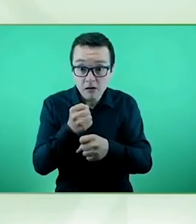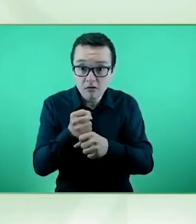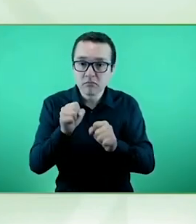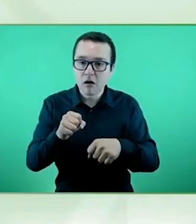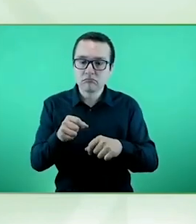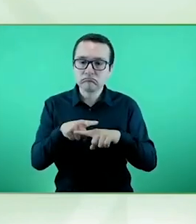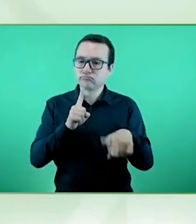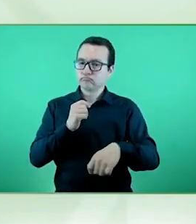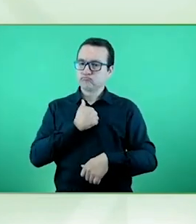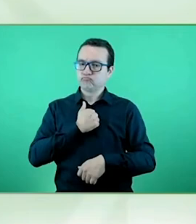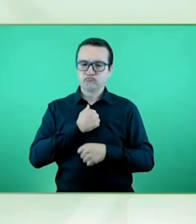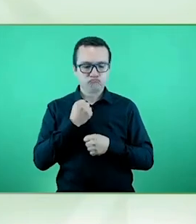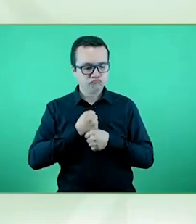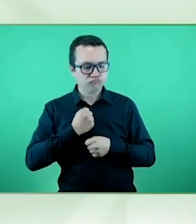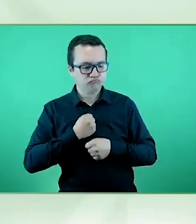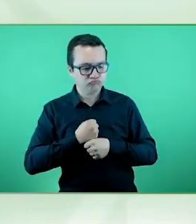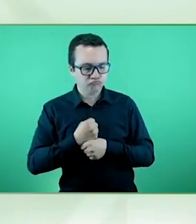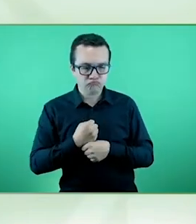del emprendimiento.